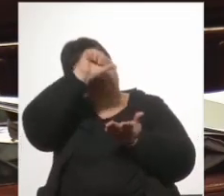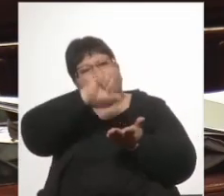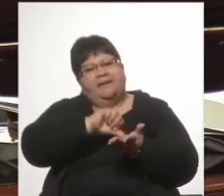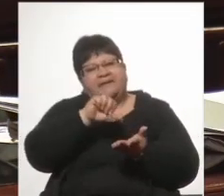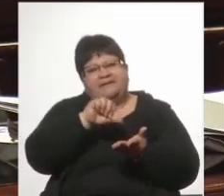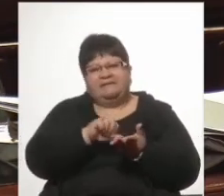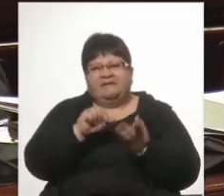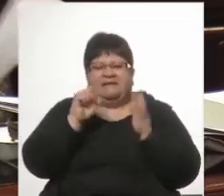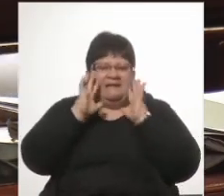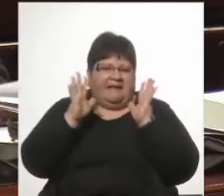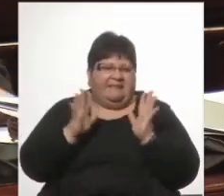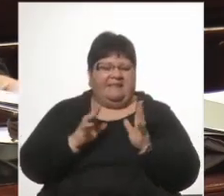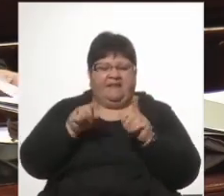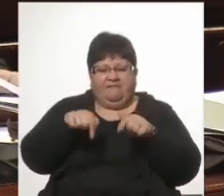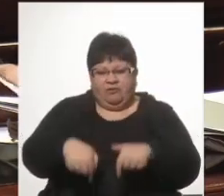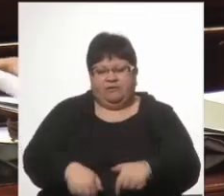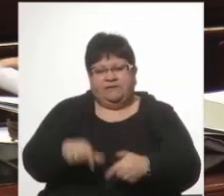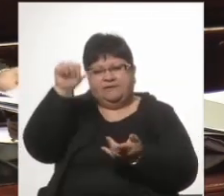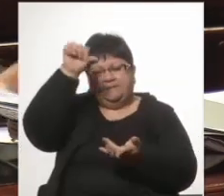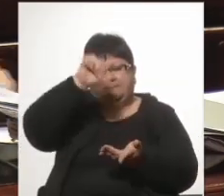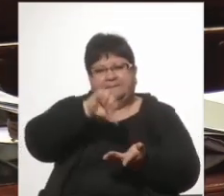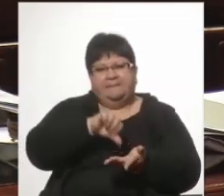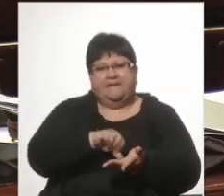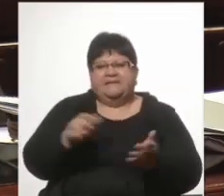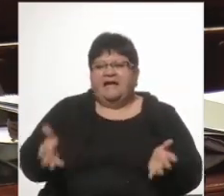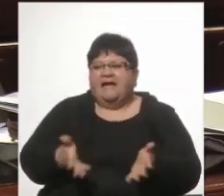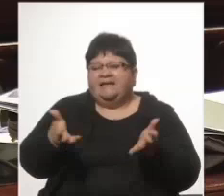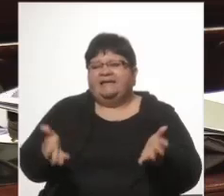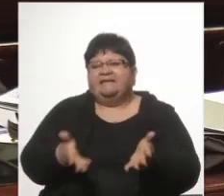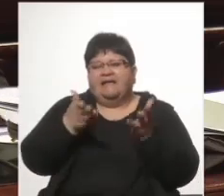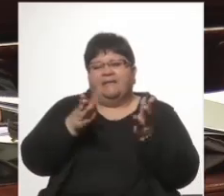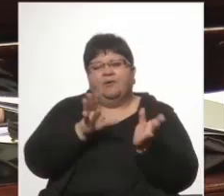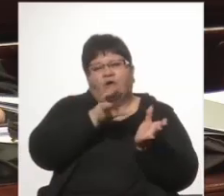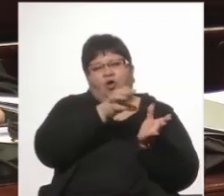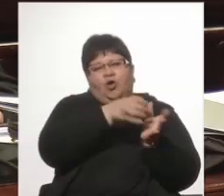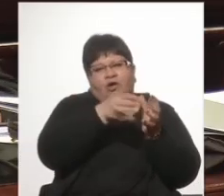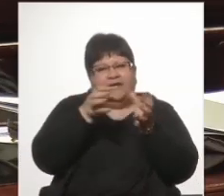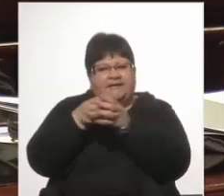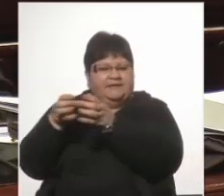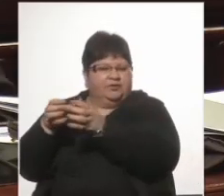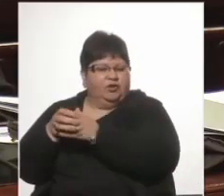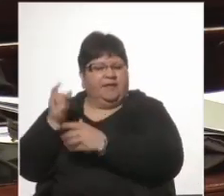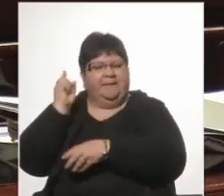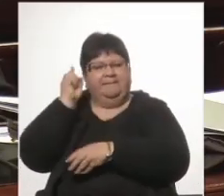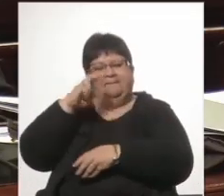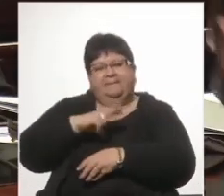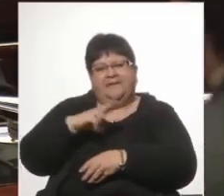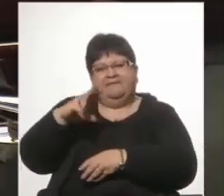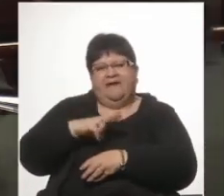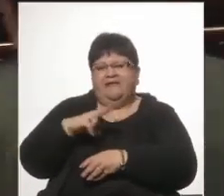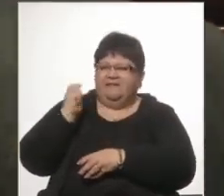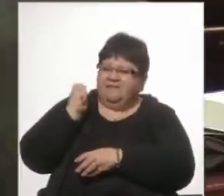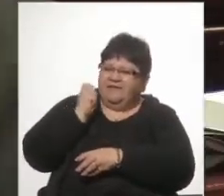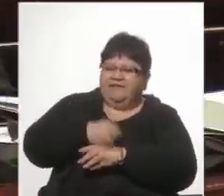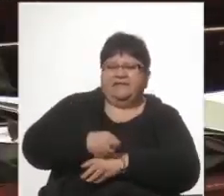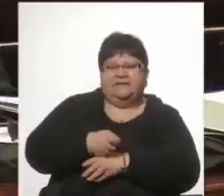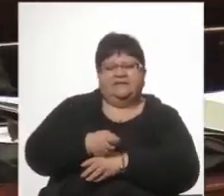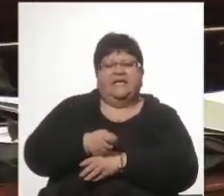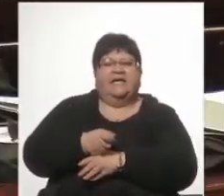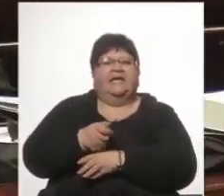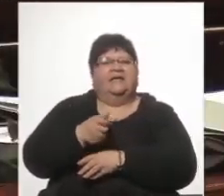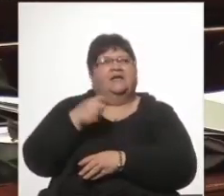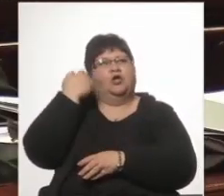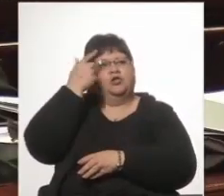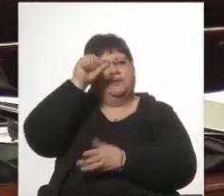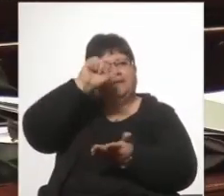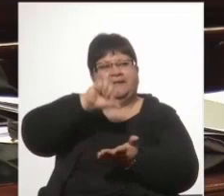pueblo, muchas veces alentados por organizaciones privadas generosamente financiadas desde el exterior. Era